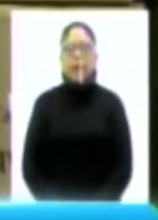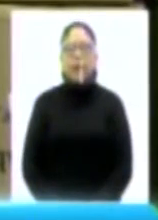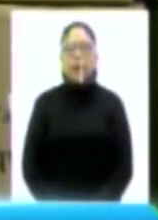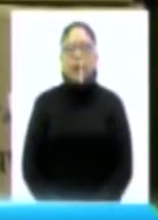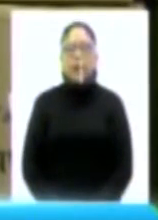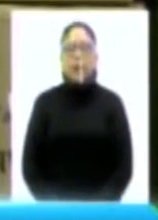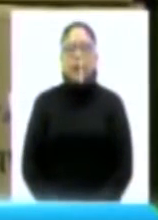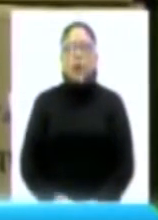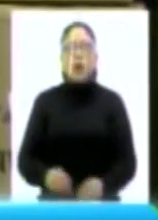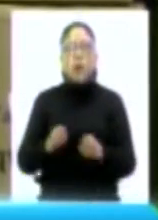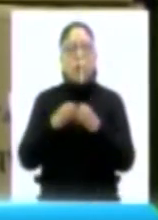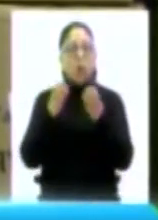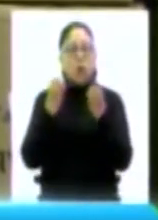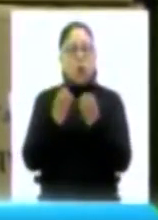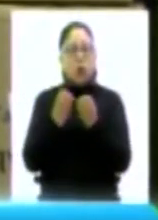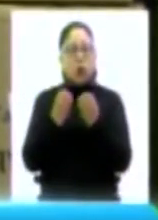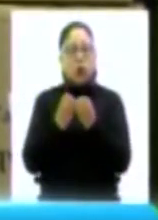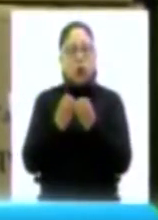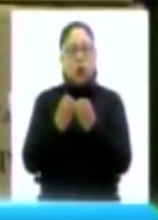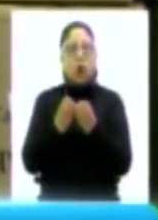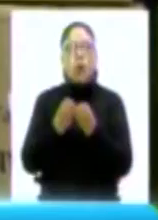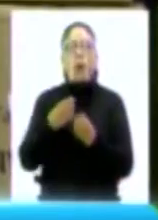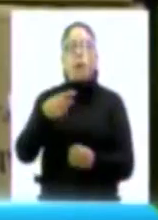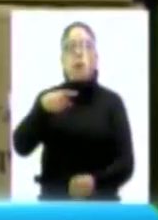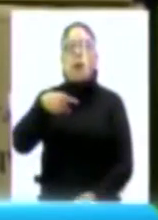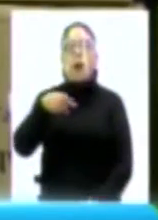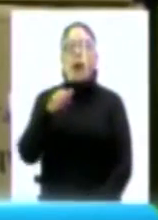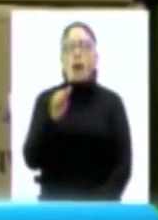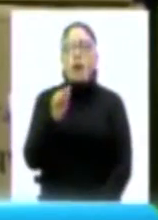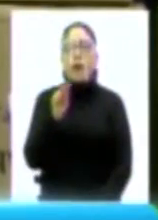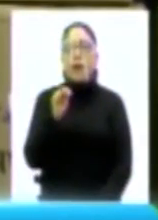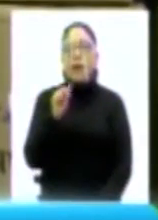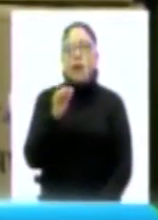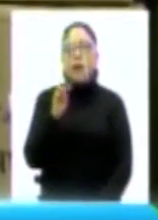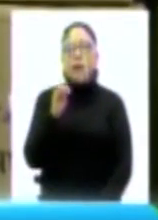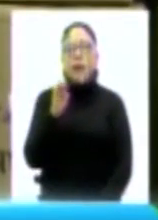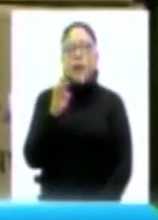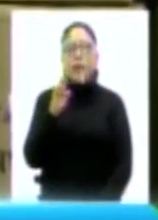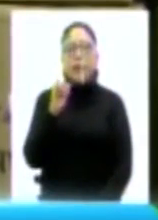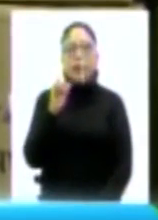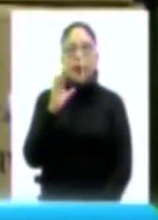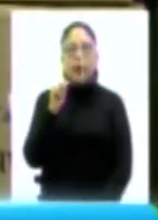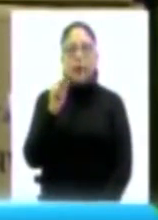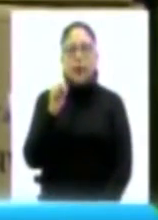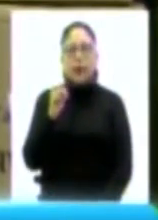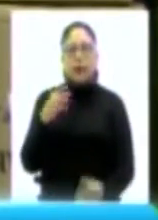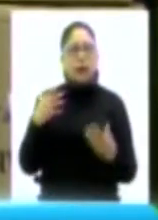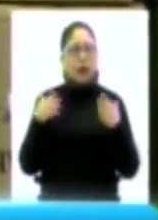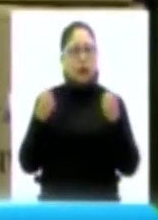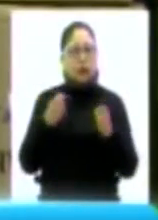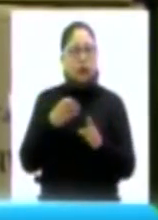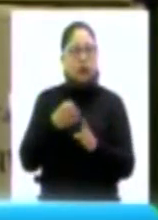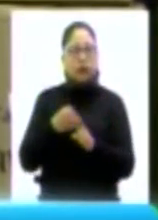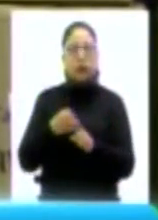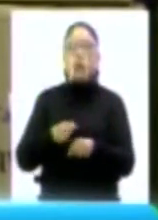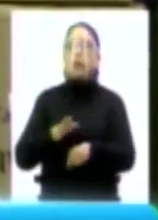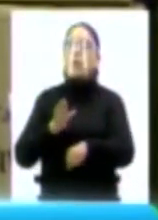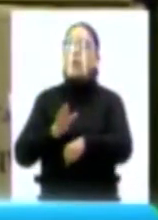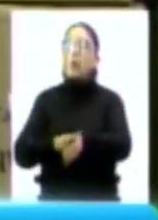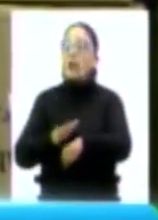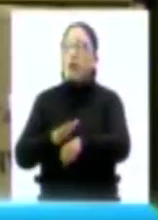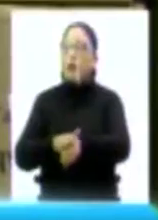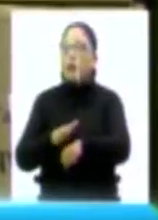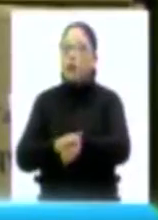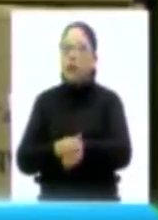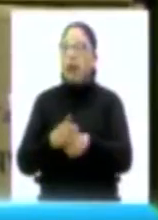la Organización Panamericana de la Salud hace la primera advertencia de que